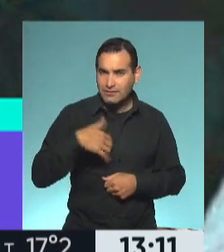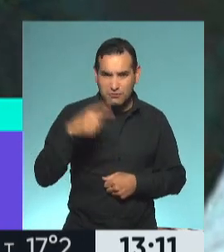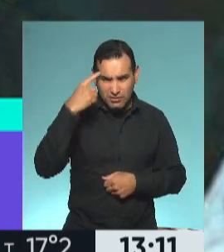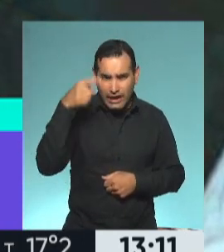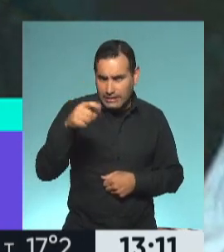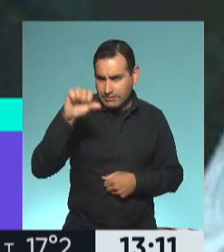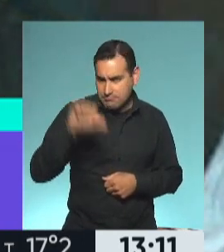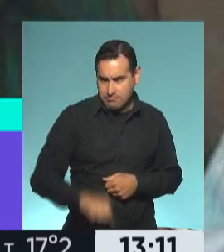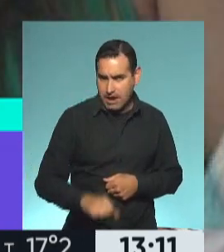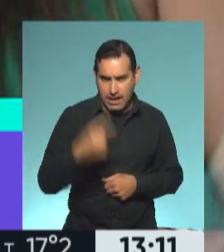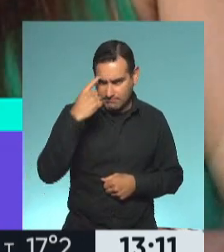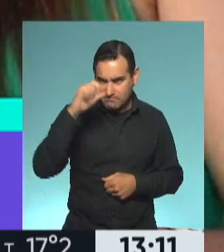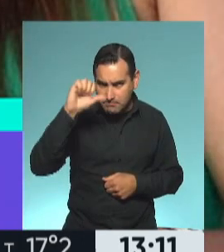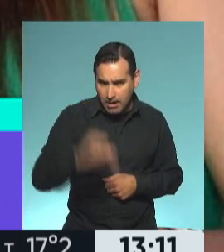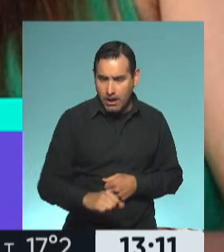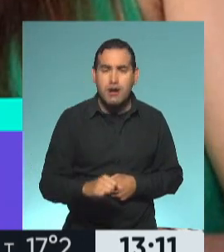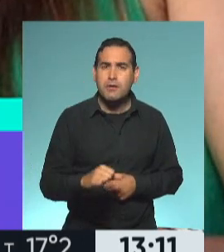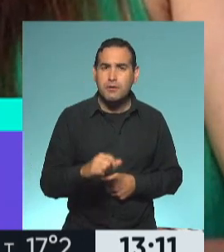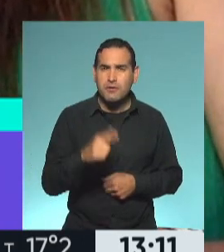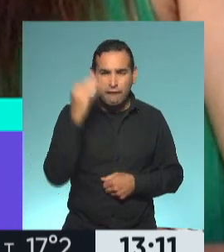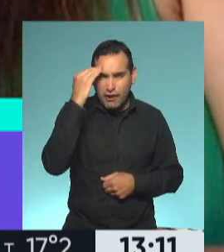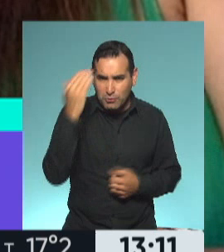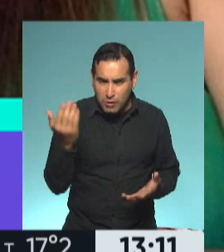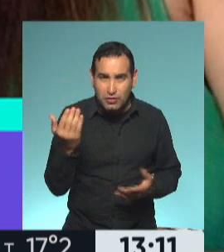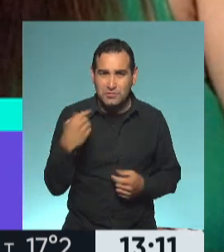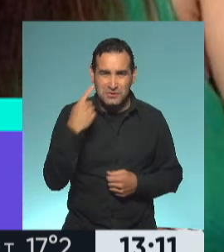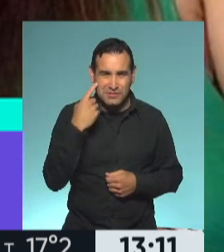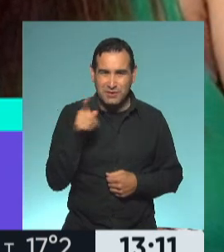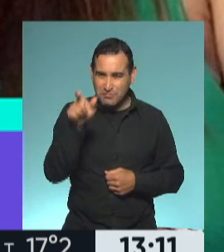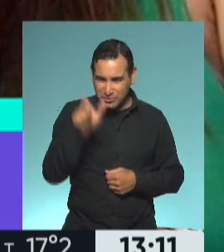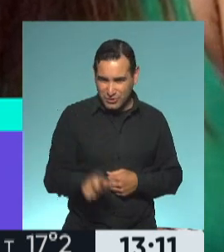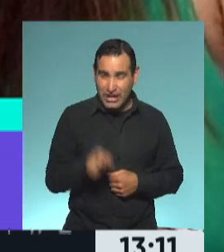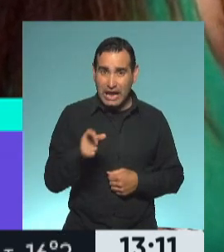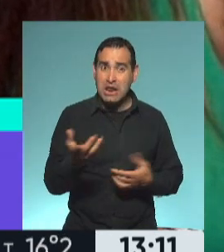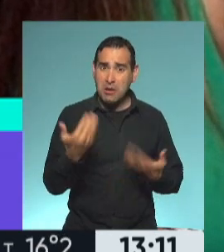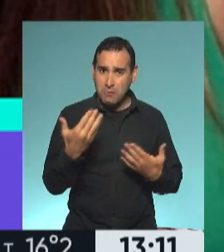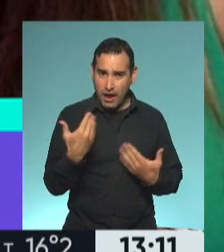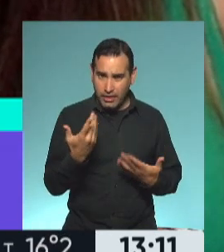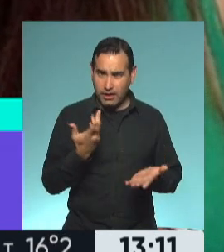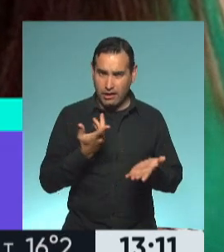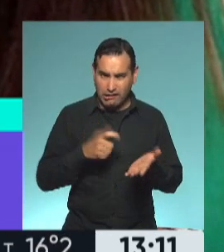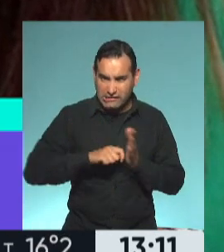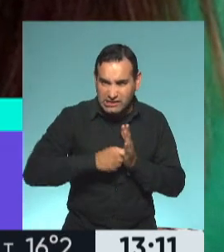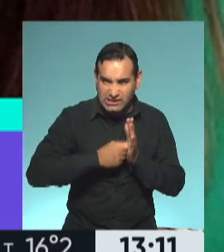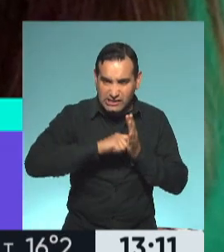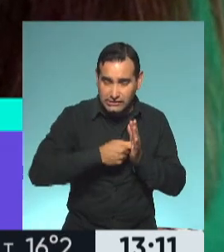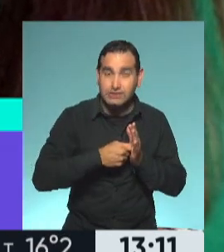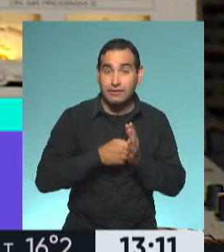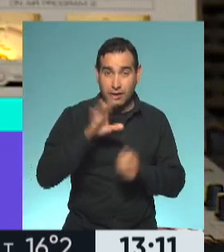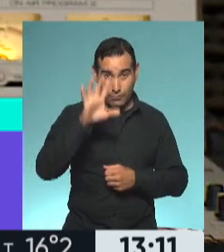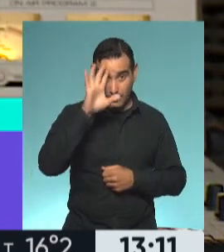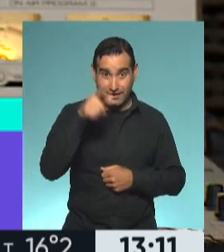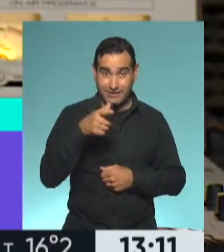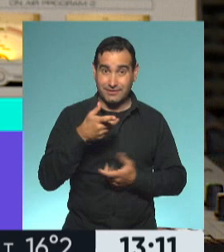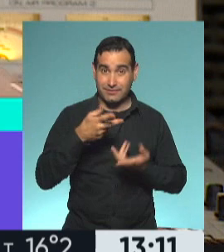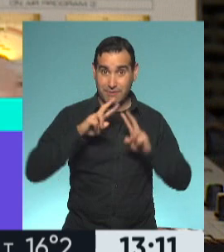psicópata, ¿no? Digamos, realmente una persona que tiene la condición de poder apretar como apretó. Recordemos que en esta causa